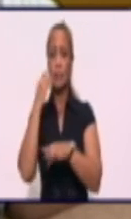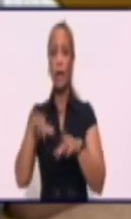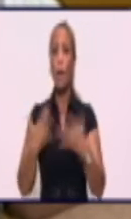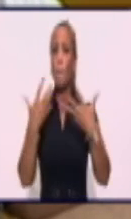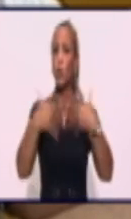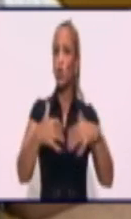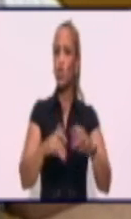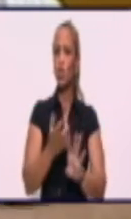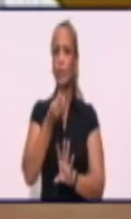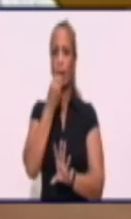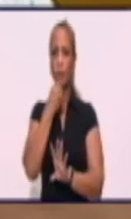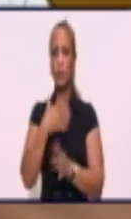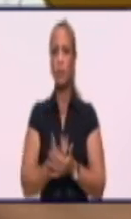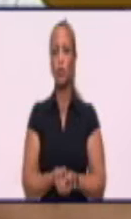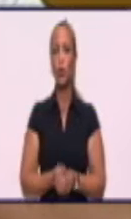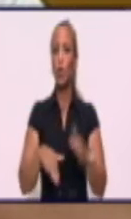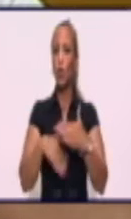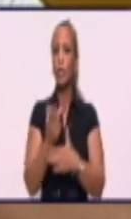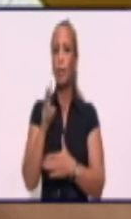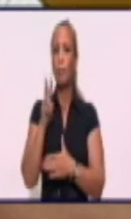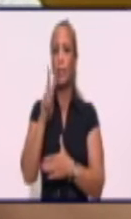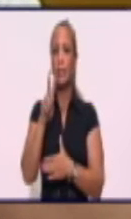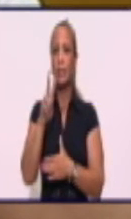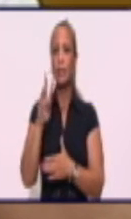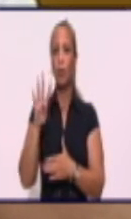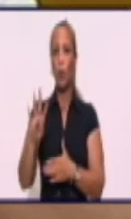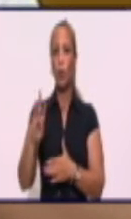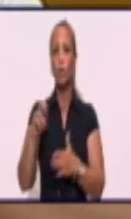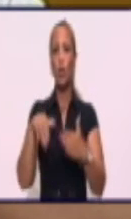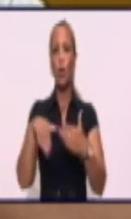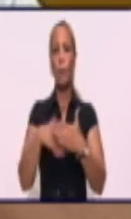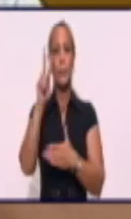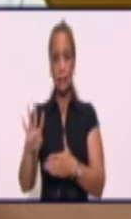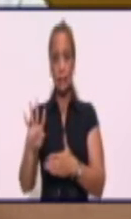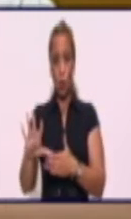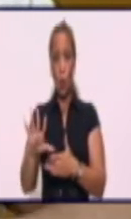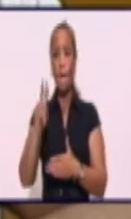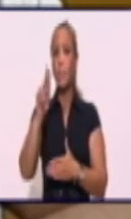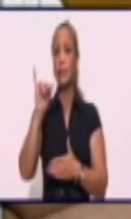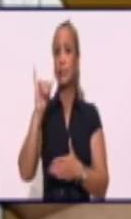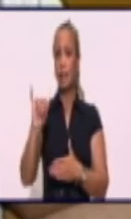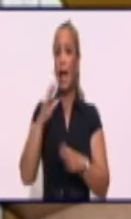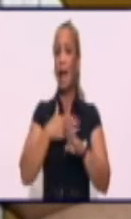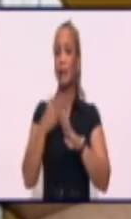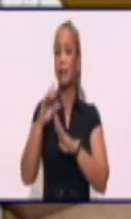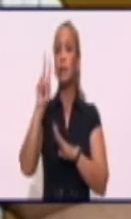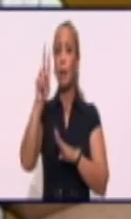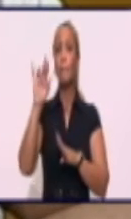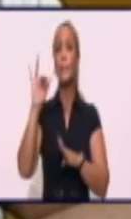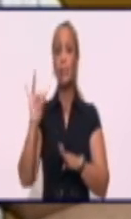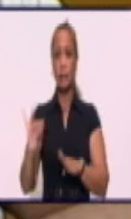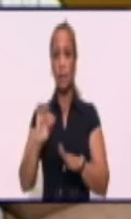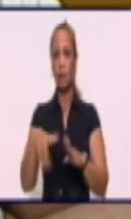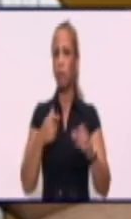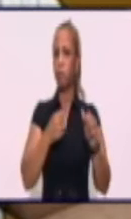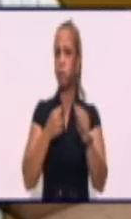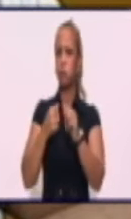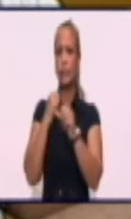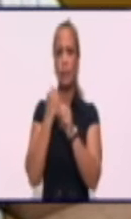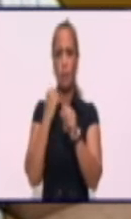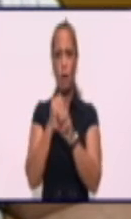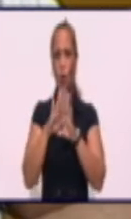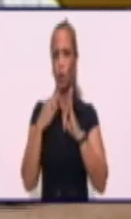alimentos, y los días 24, 25, 26, hasta el día 27, vamos a estar intensificando este trabajo en todos los